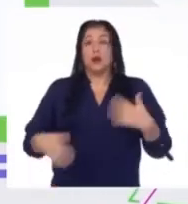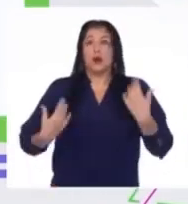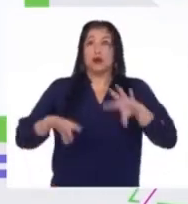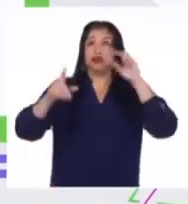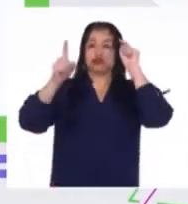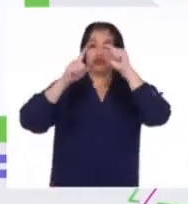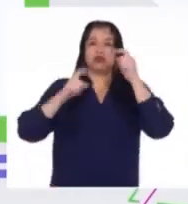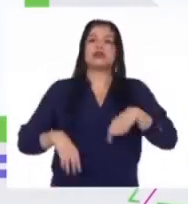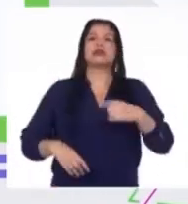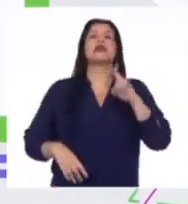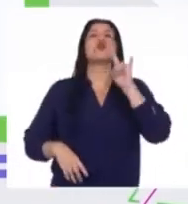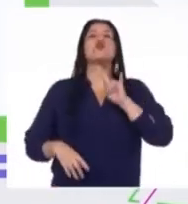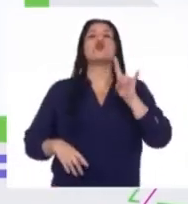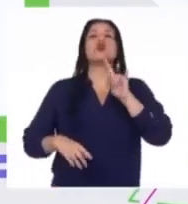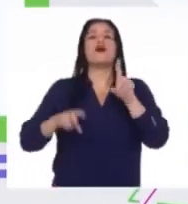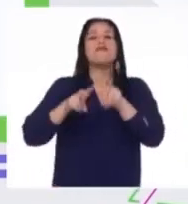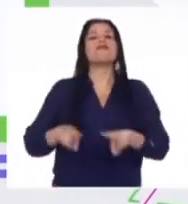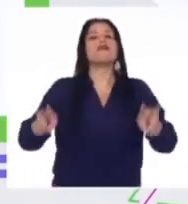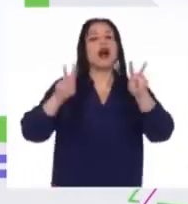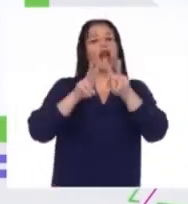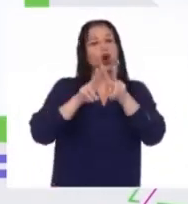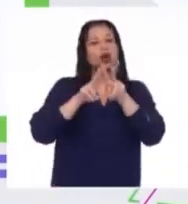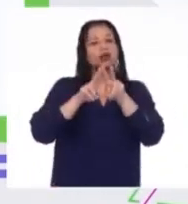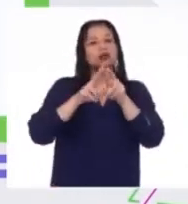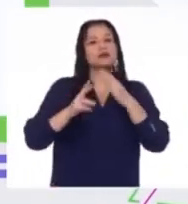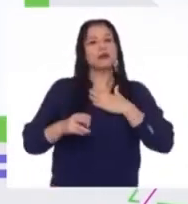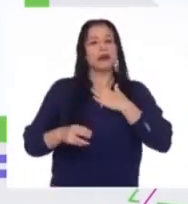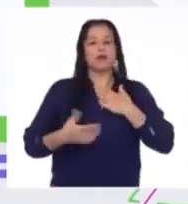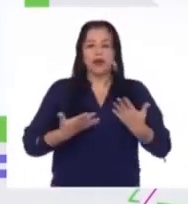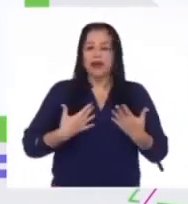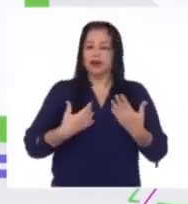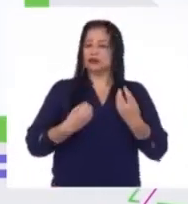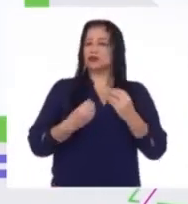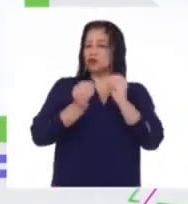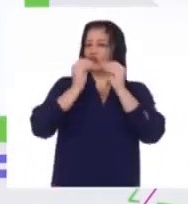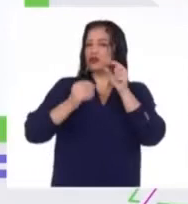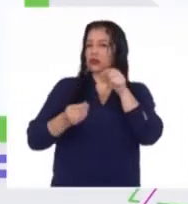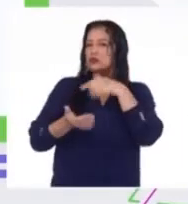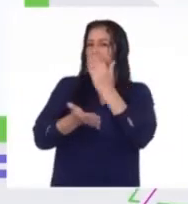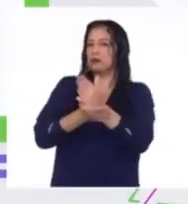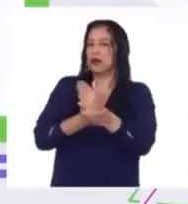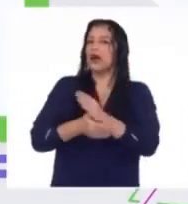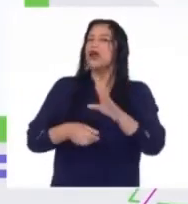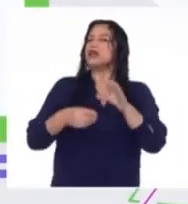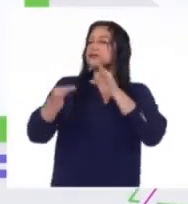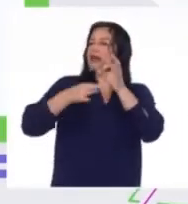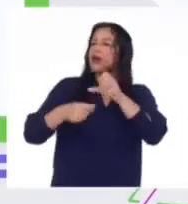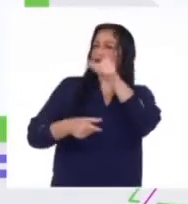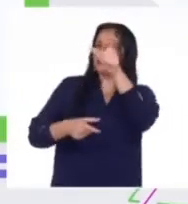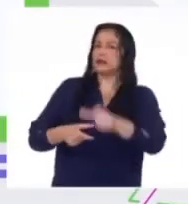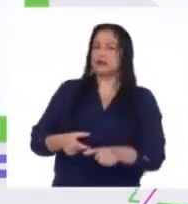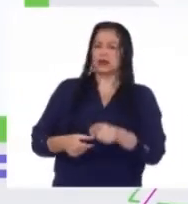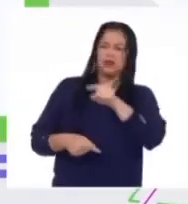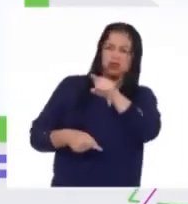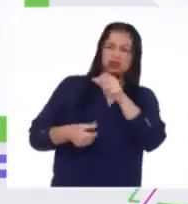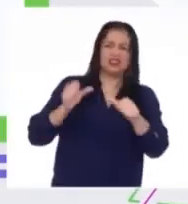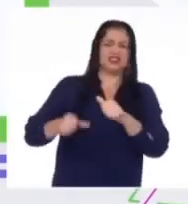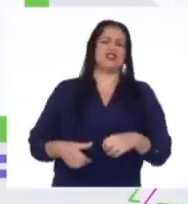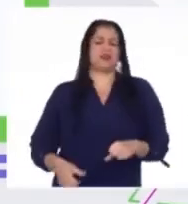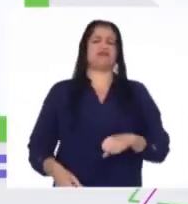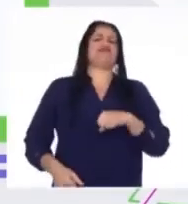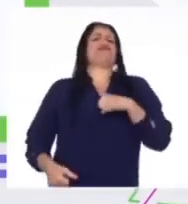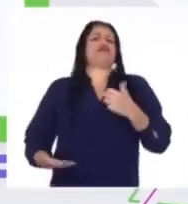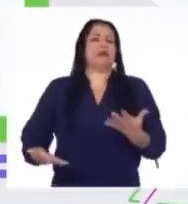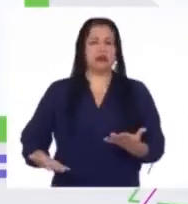utilizar los valores y principios para poder confrontar esta situación y hacer entender que lo que hacía era algo soberbio,